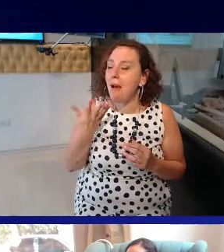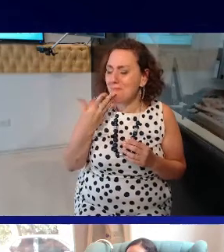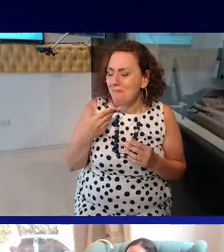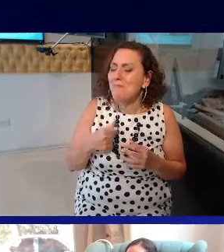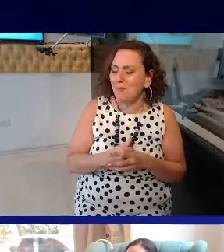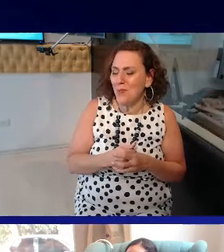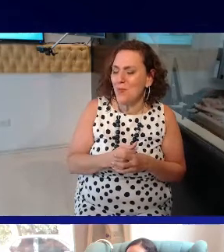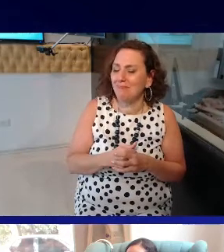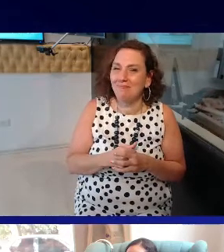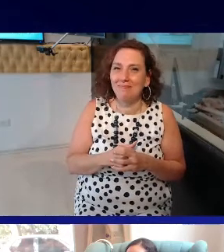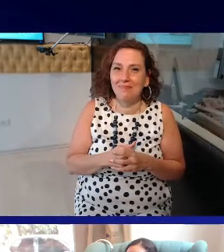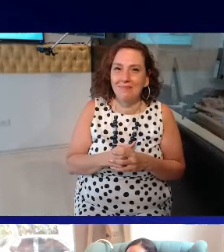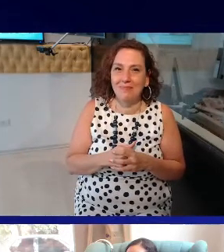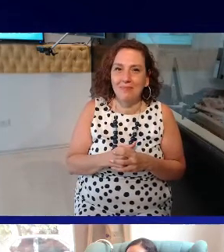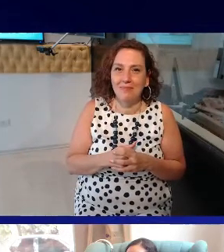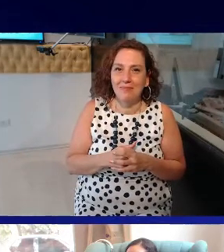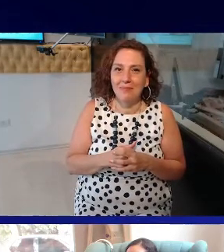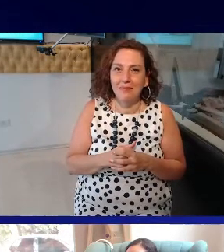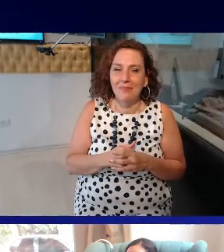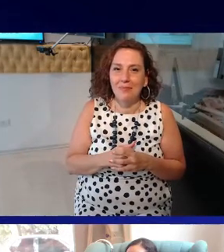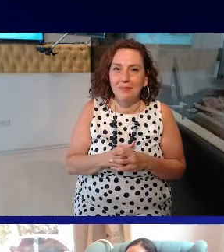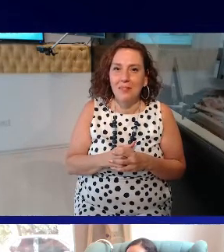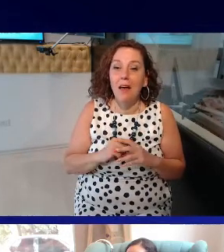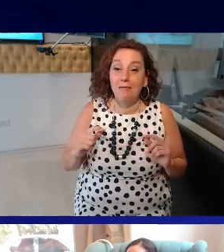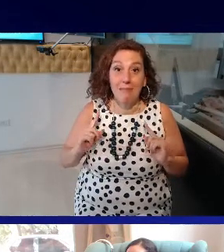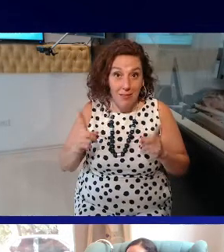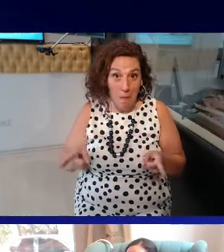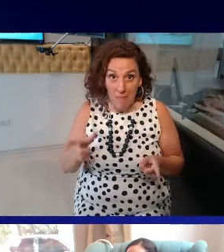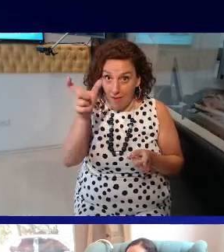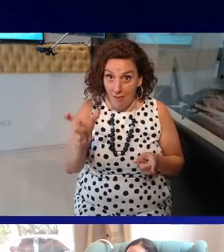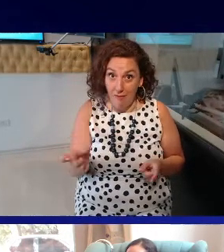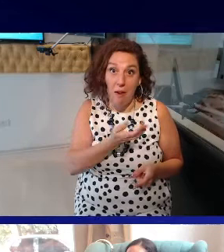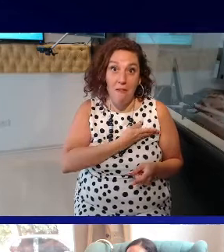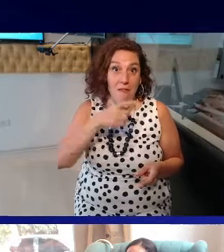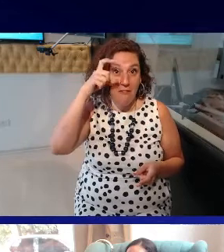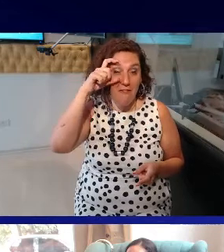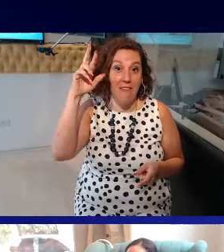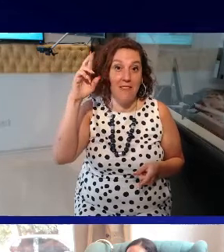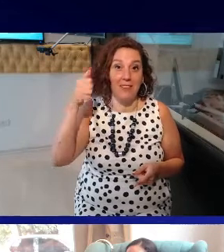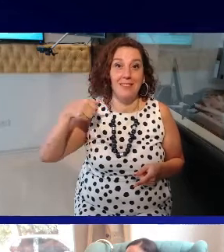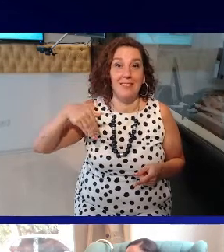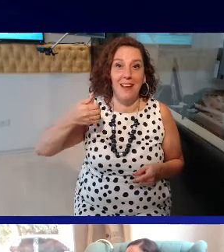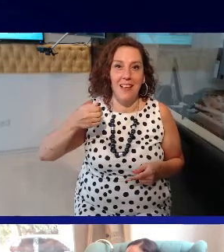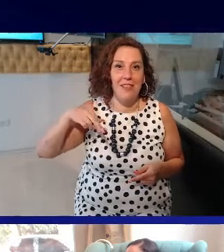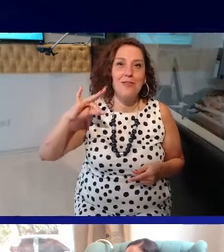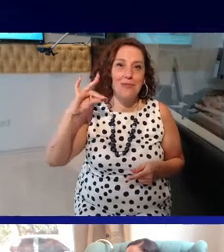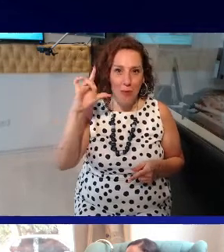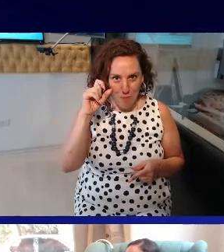Bueno, y todavía estuvo Fernando. Estuvo Fernando. ¿Y por qué me contás que estuvo